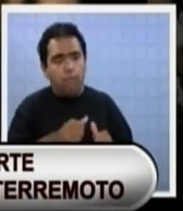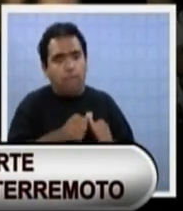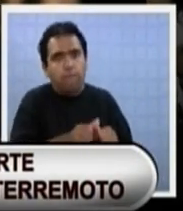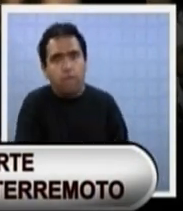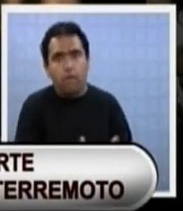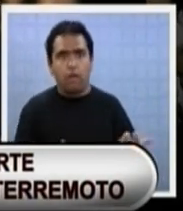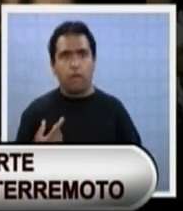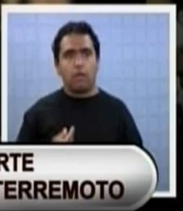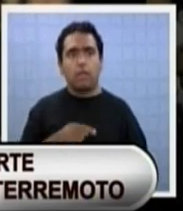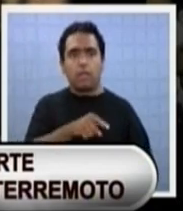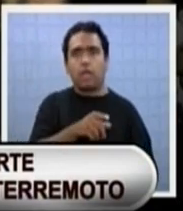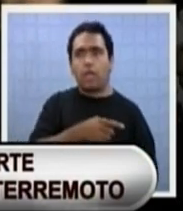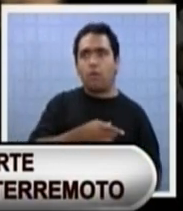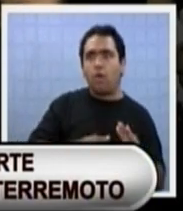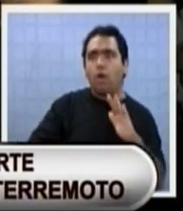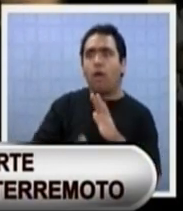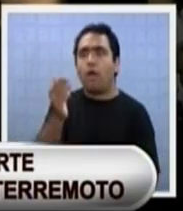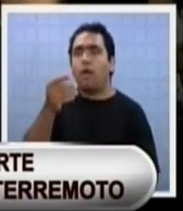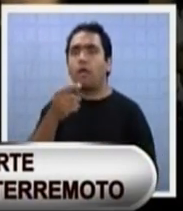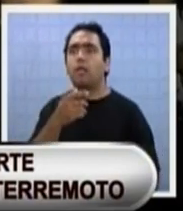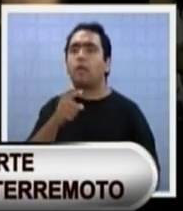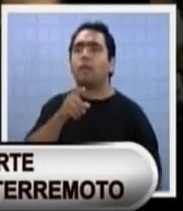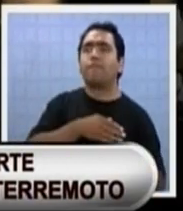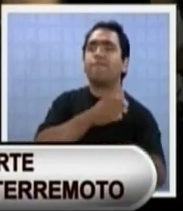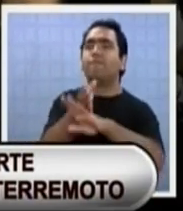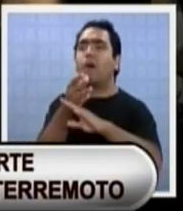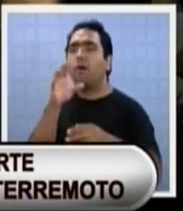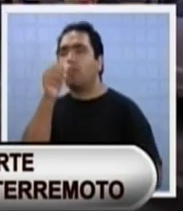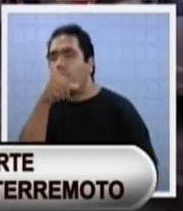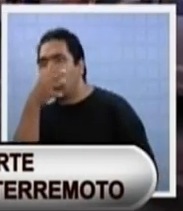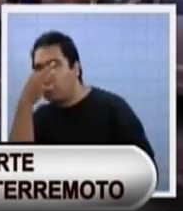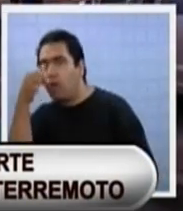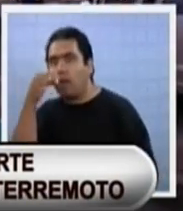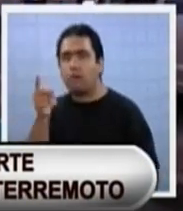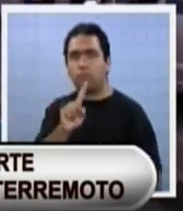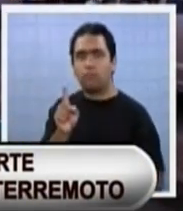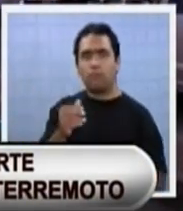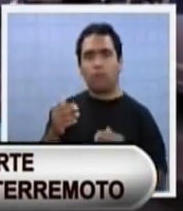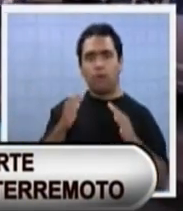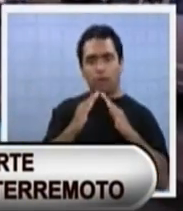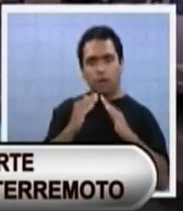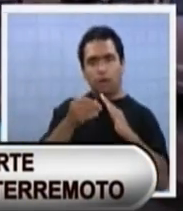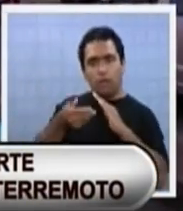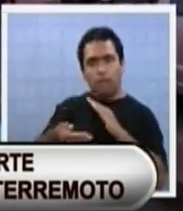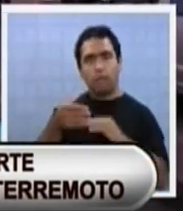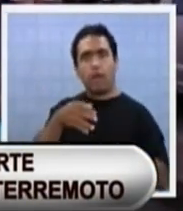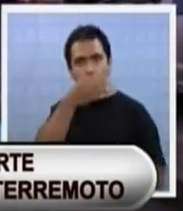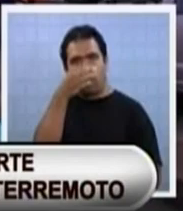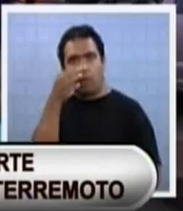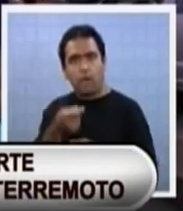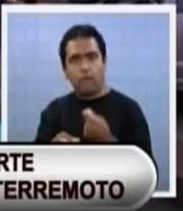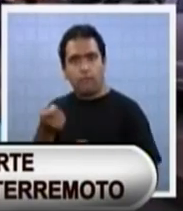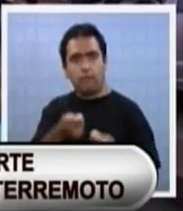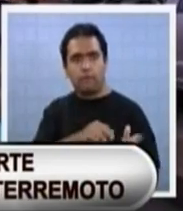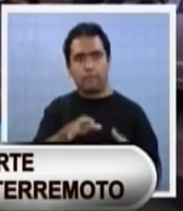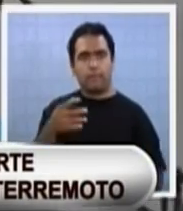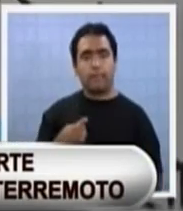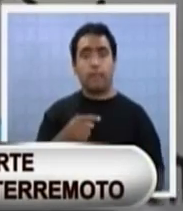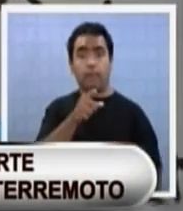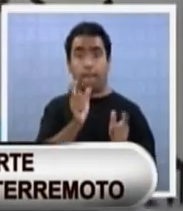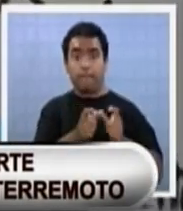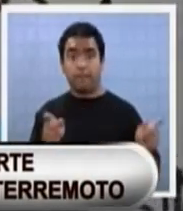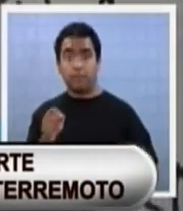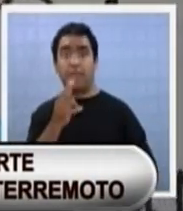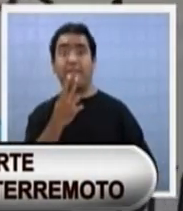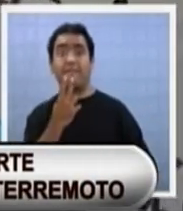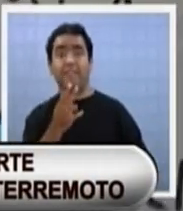ellos no tengan que salir a buscar droga a otro lado, la droga la van a tener en la puerta de su casa. Preocupados están los vecinos del sector sur de Iquique,